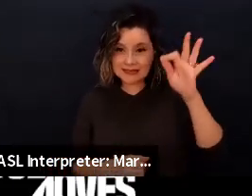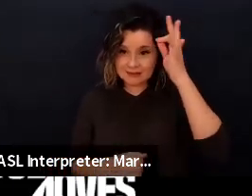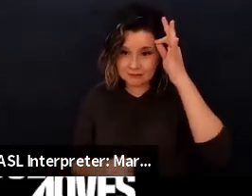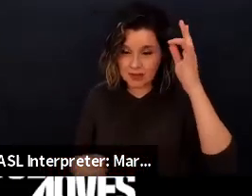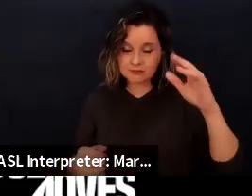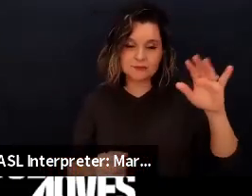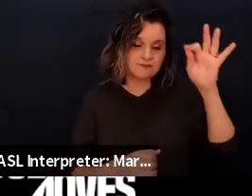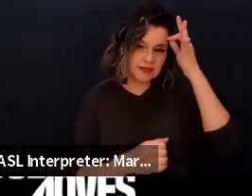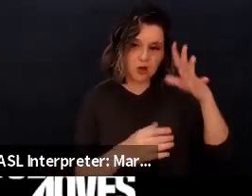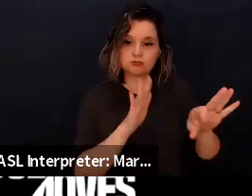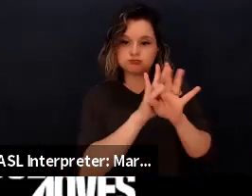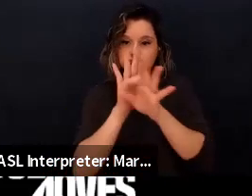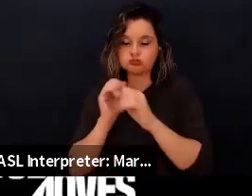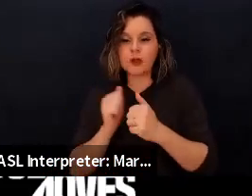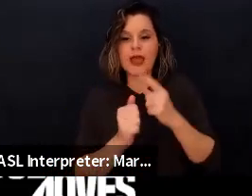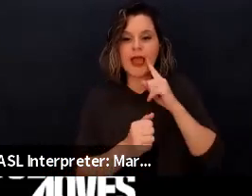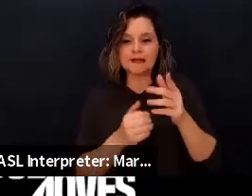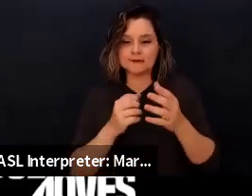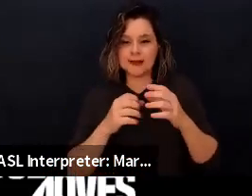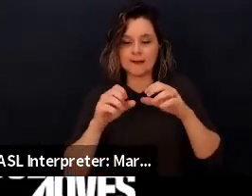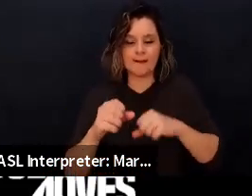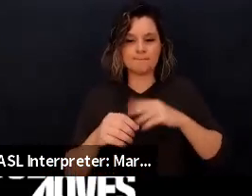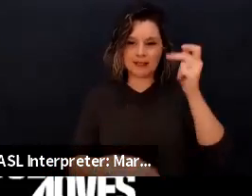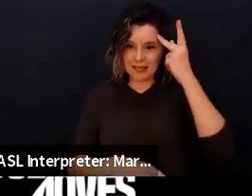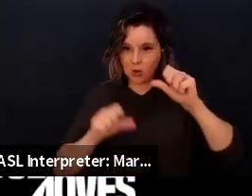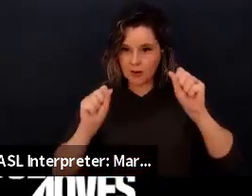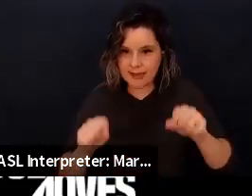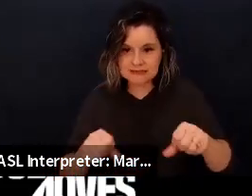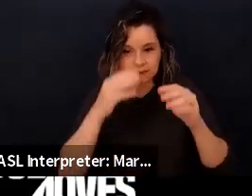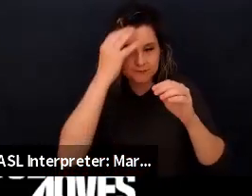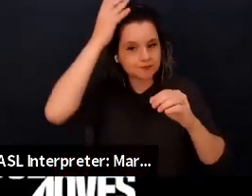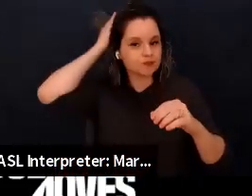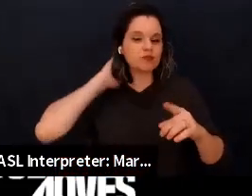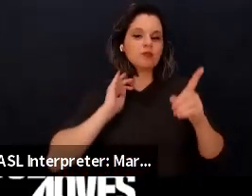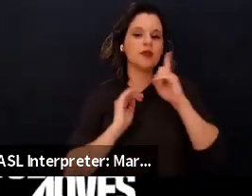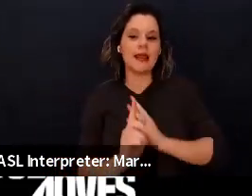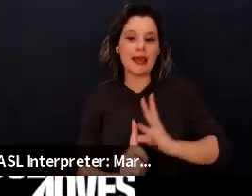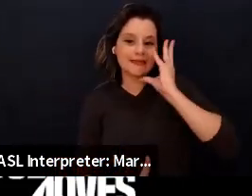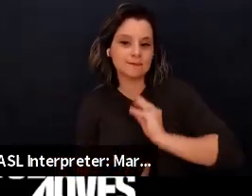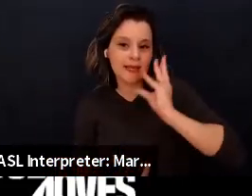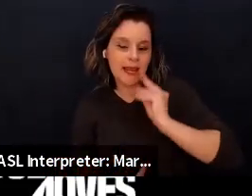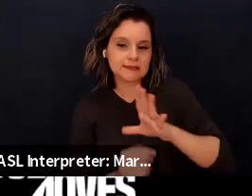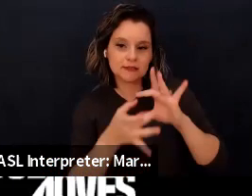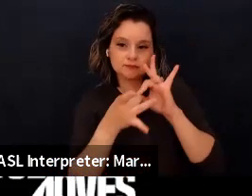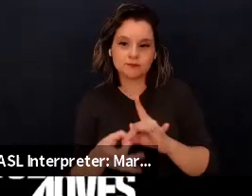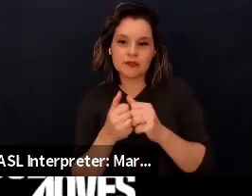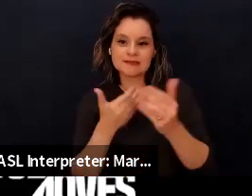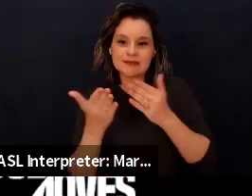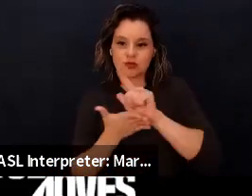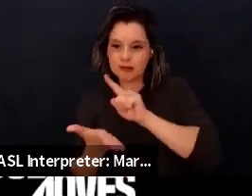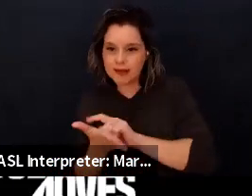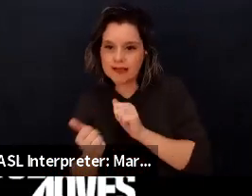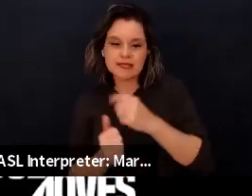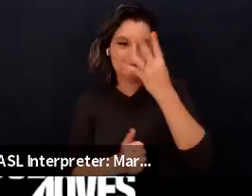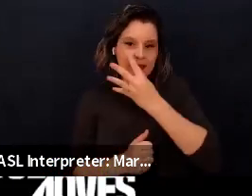y capacitación jurídicas. Nithya aporta casi una década de experiencia proporcionando servicios legales a inmigrantes